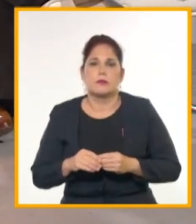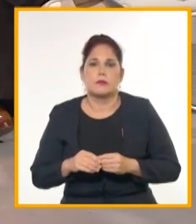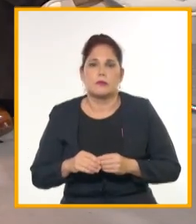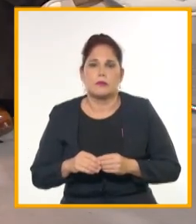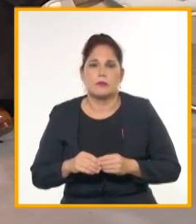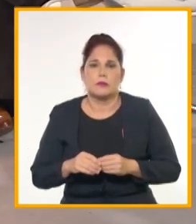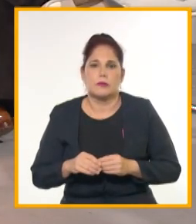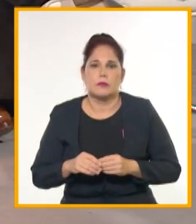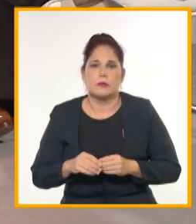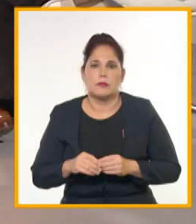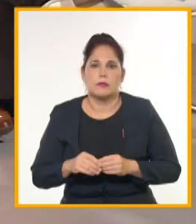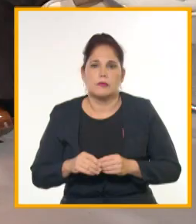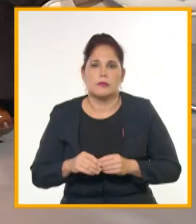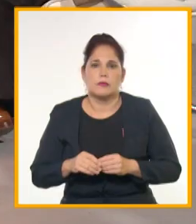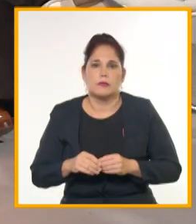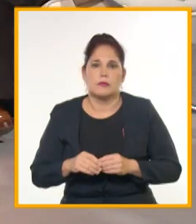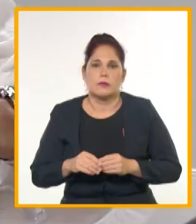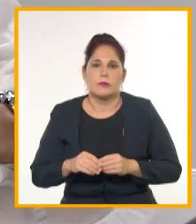Gaza.